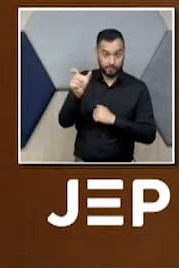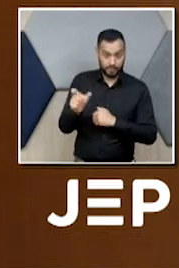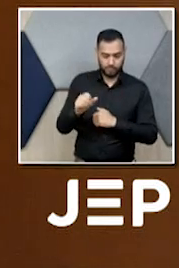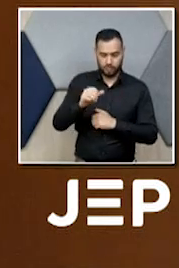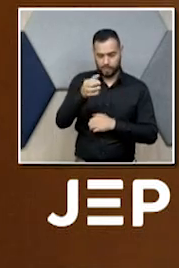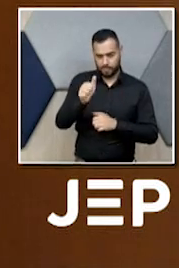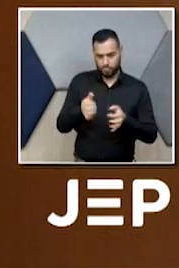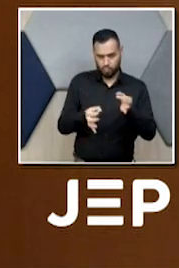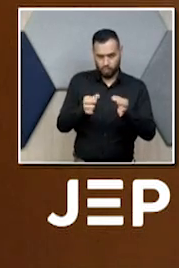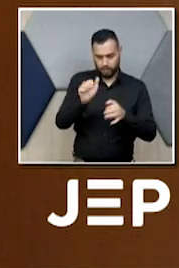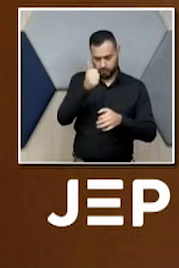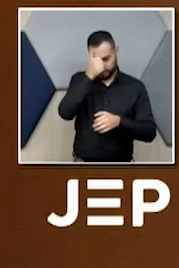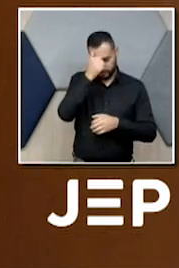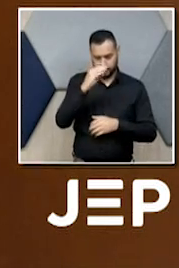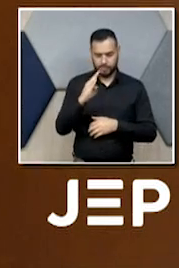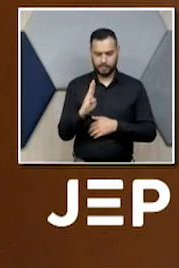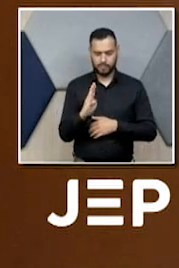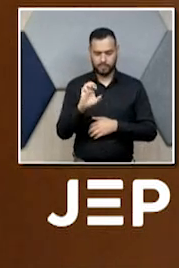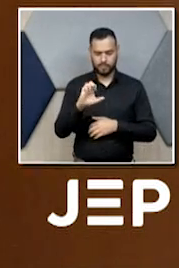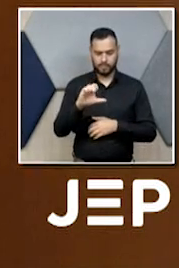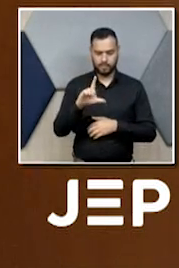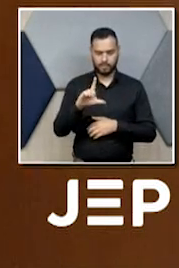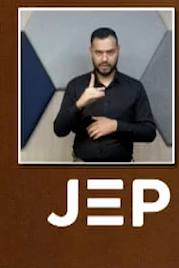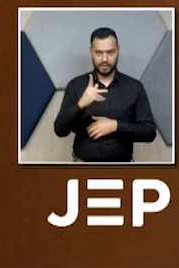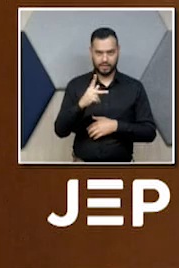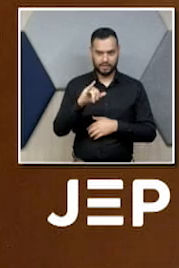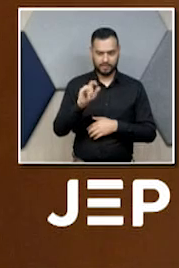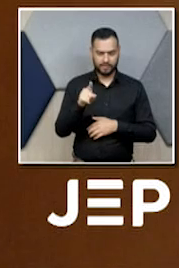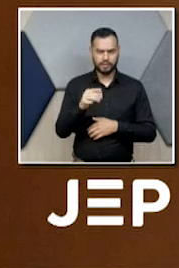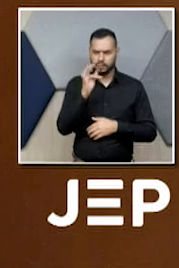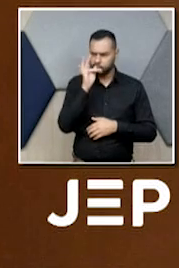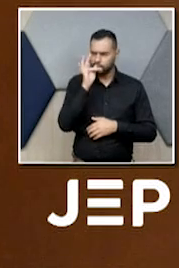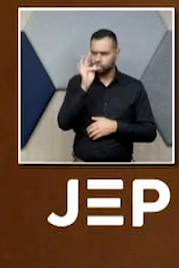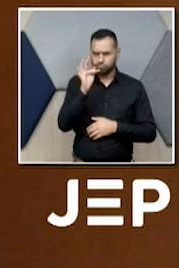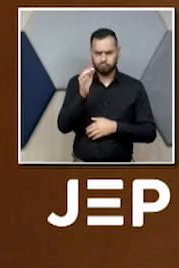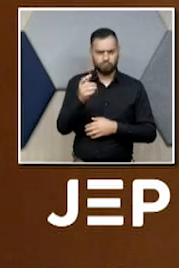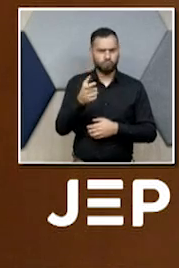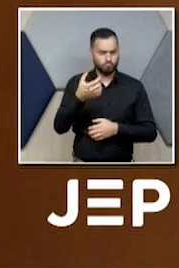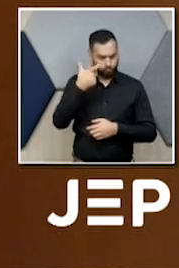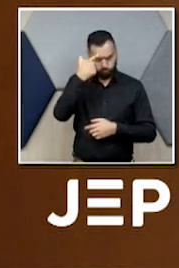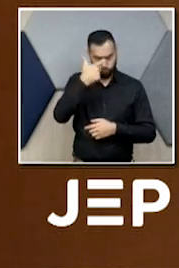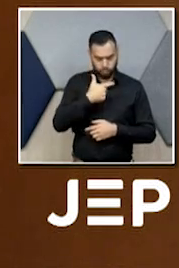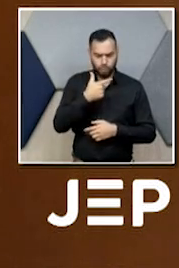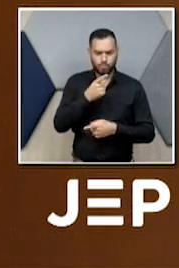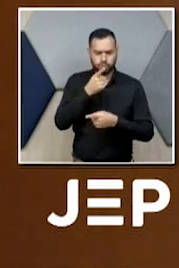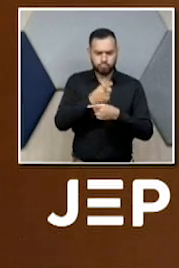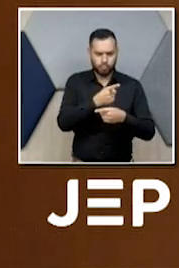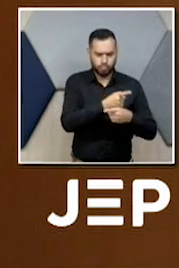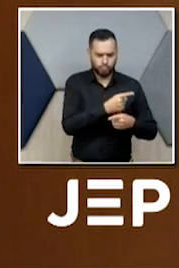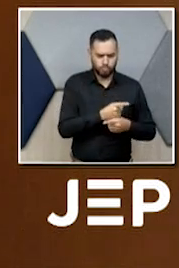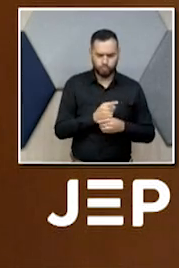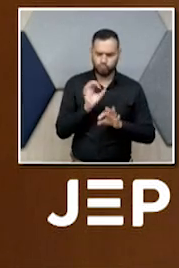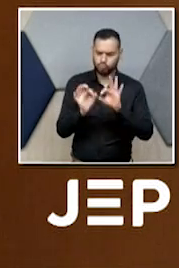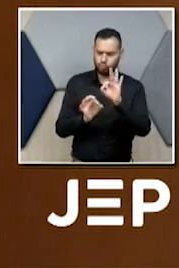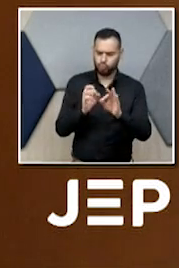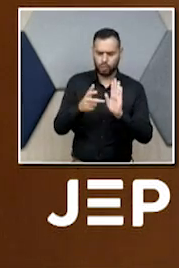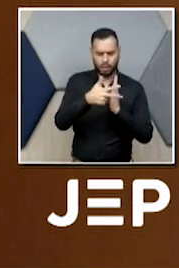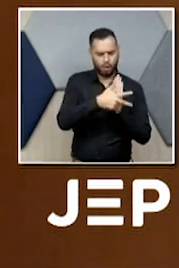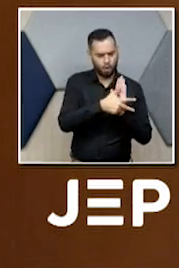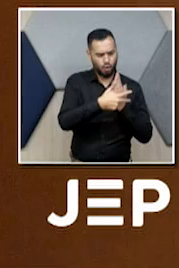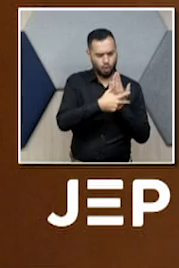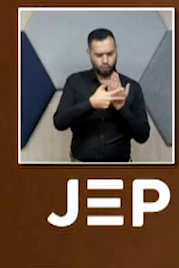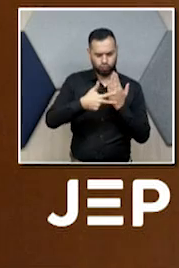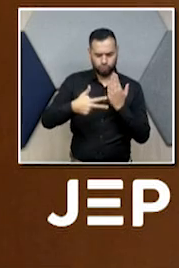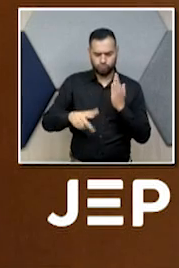Izquierdo Torres, bajo la gravedad del juramento, promete cumplir y defender la Constitución y las leyes de Colombia